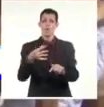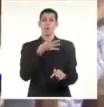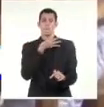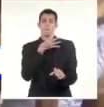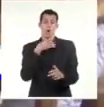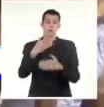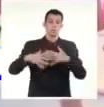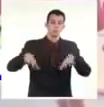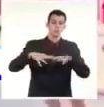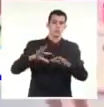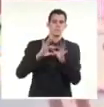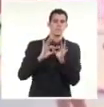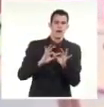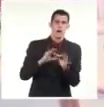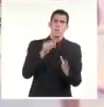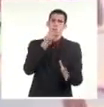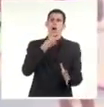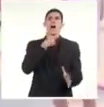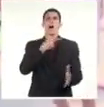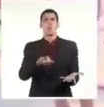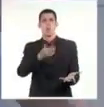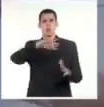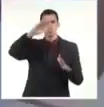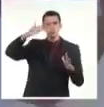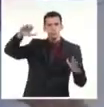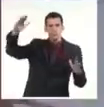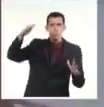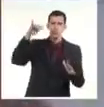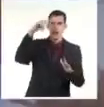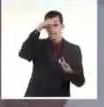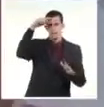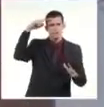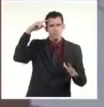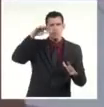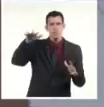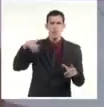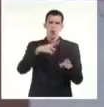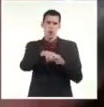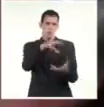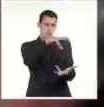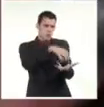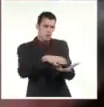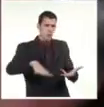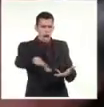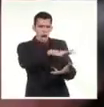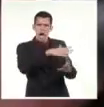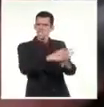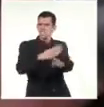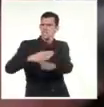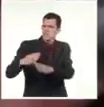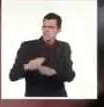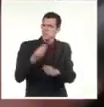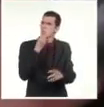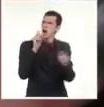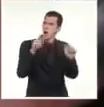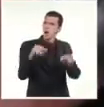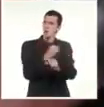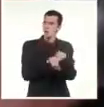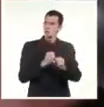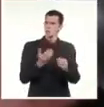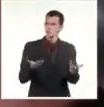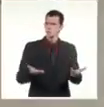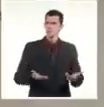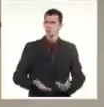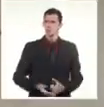Plan Turquino, las zonas urbanas y sobre todo lo más importante que es la participación de nuestro pueblo en cada una de las actividades que se